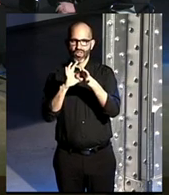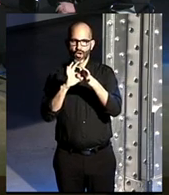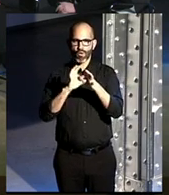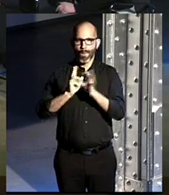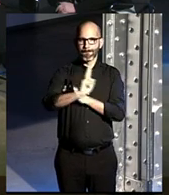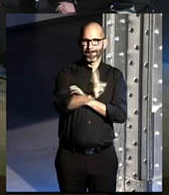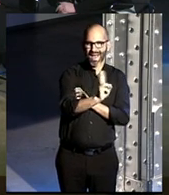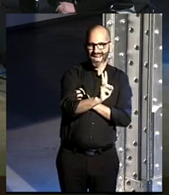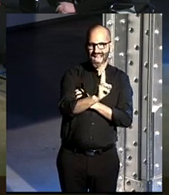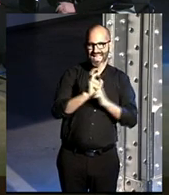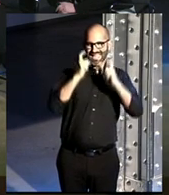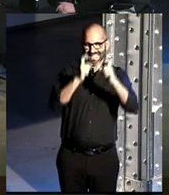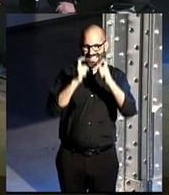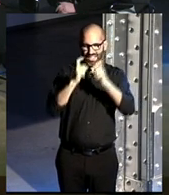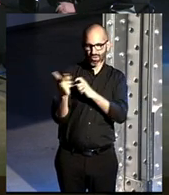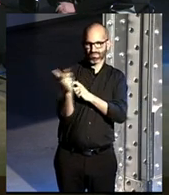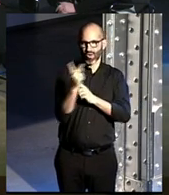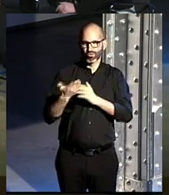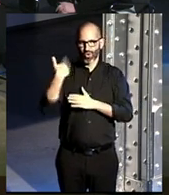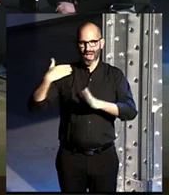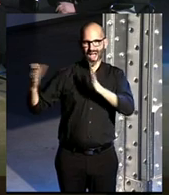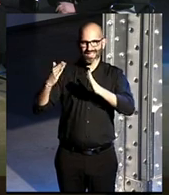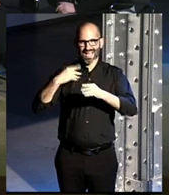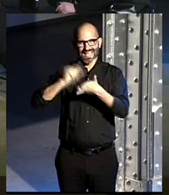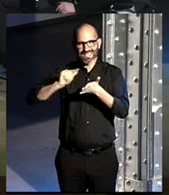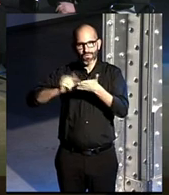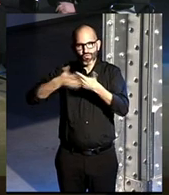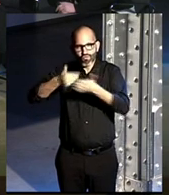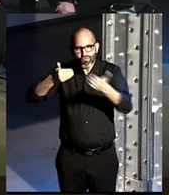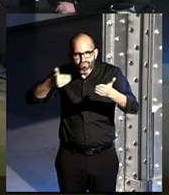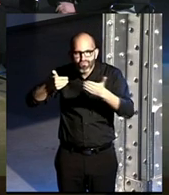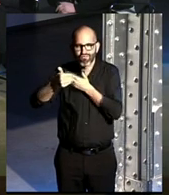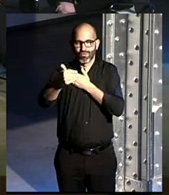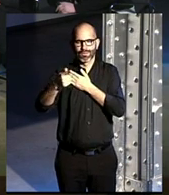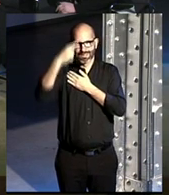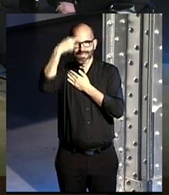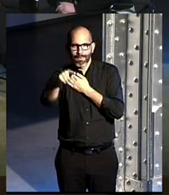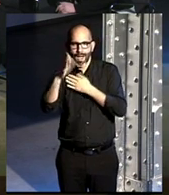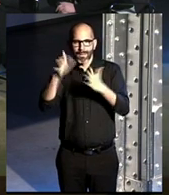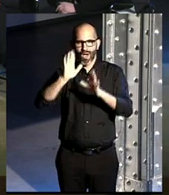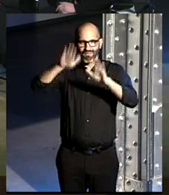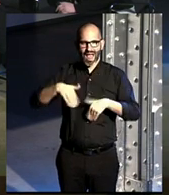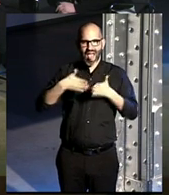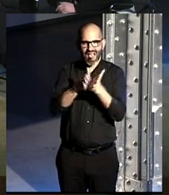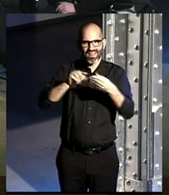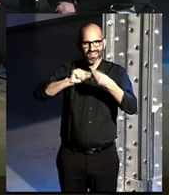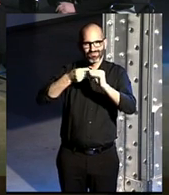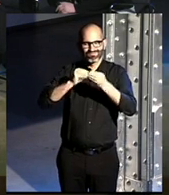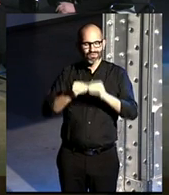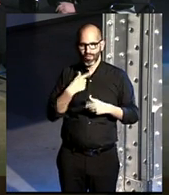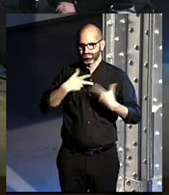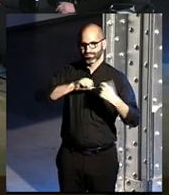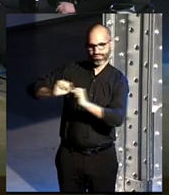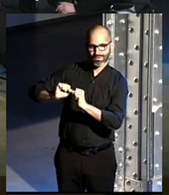esos intentos que pudo tener en un momento dado de escribir sobre el futuro que se los impidió directamente el editor. A mí me interesa mucho también la